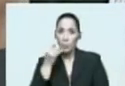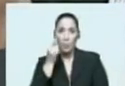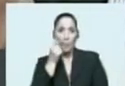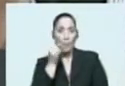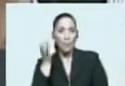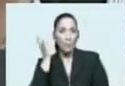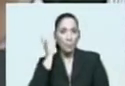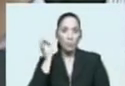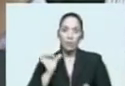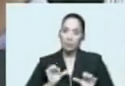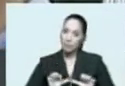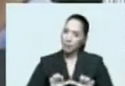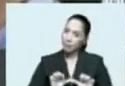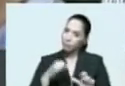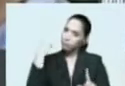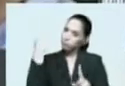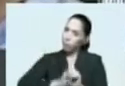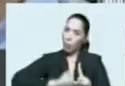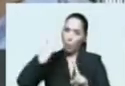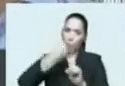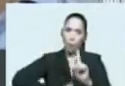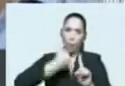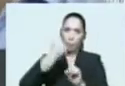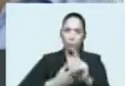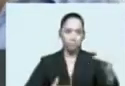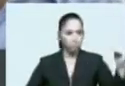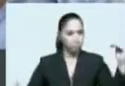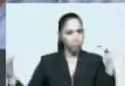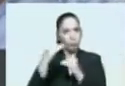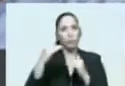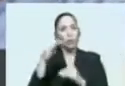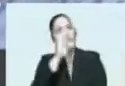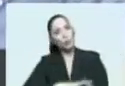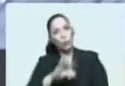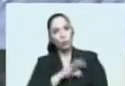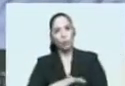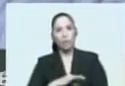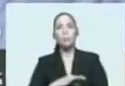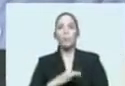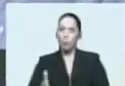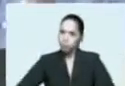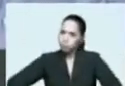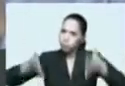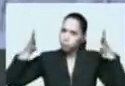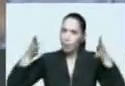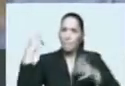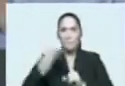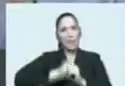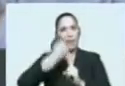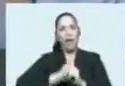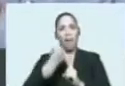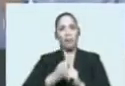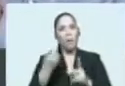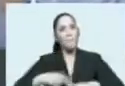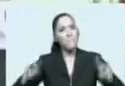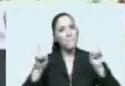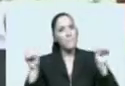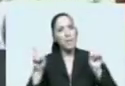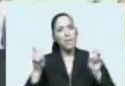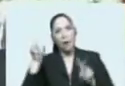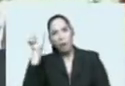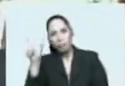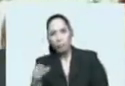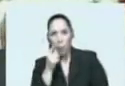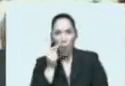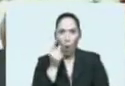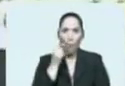seguir seguir perseverando que el socialismo se conquista peleando que viva jorge rodríguez que viva chávez que viva